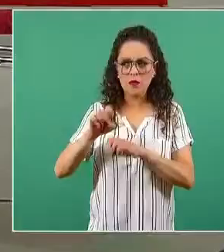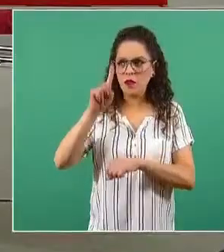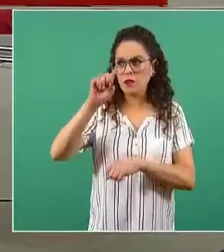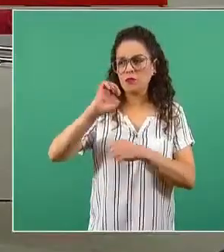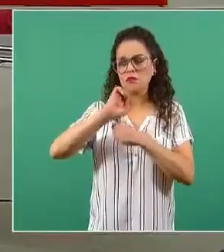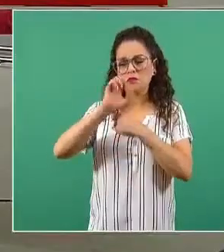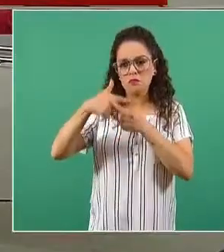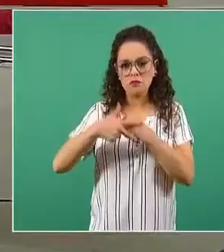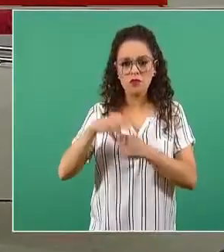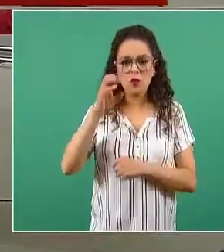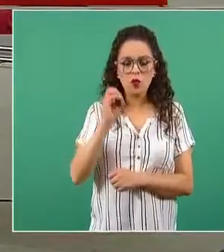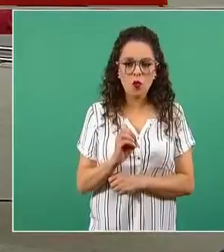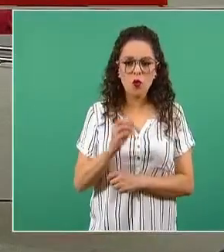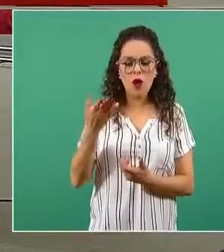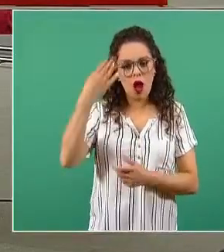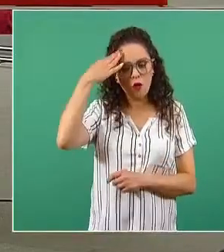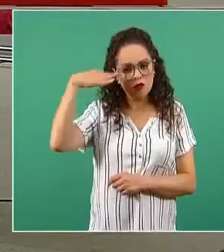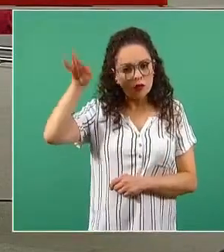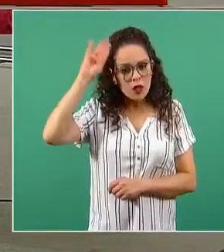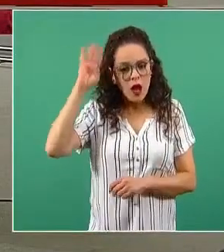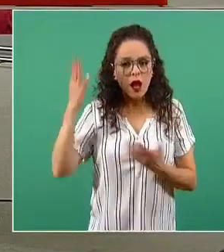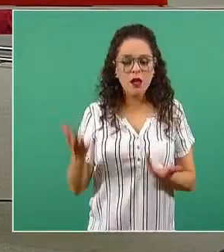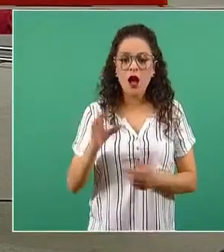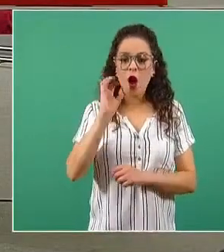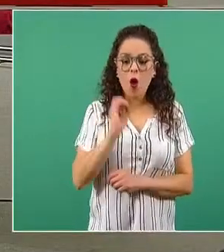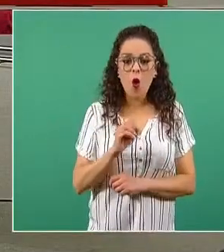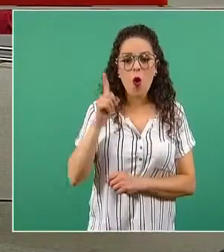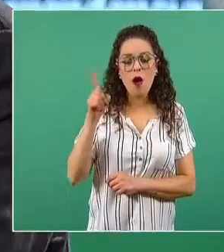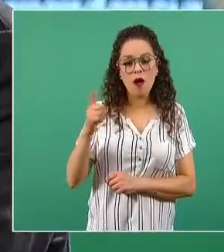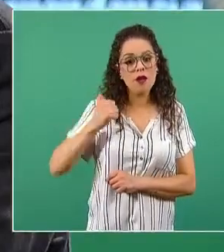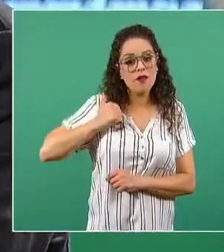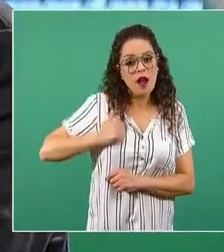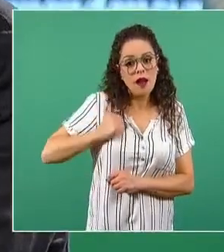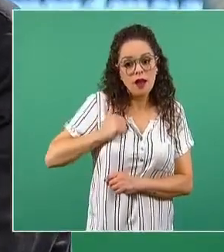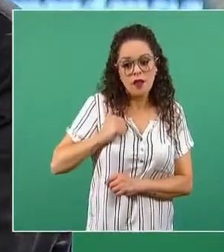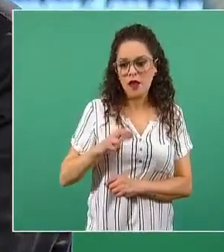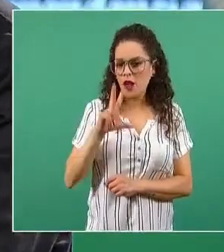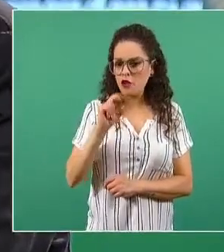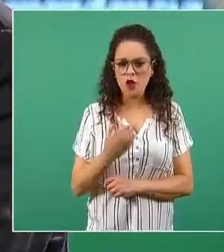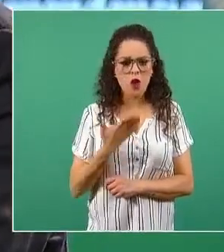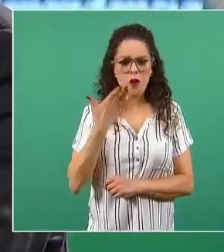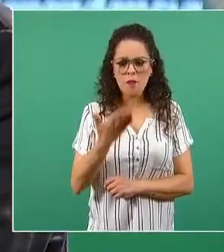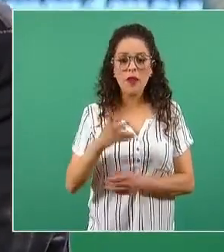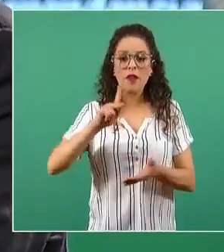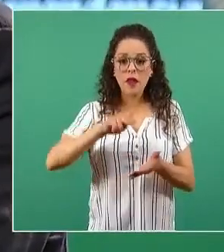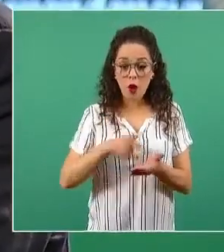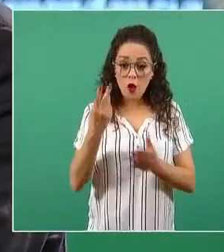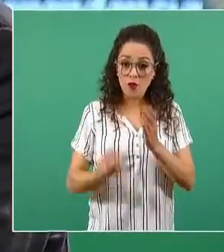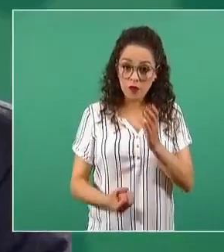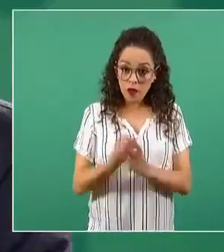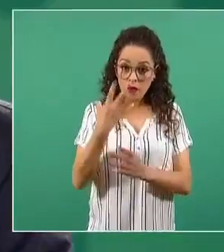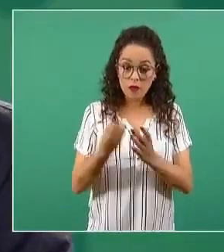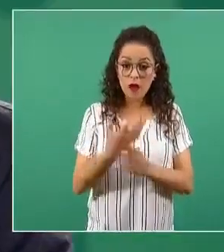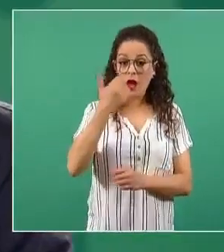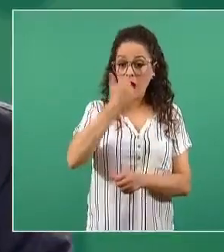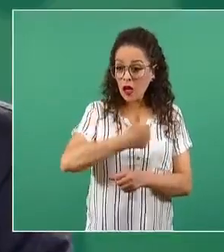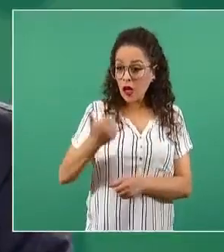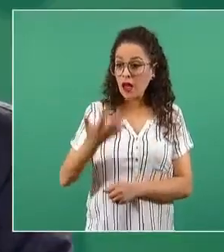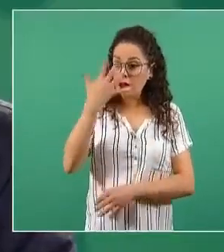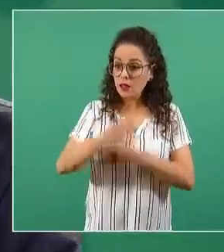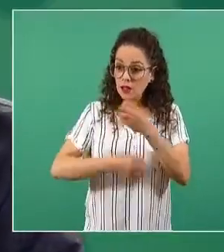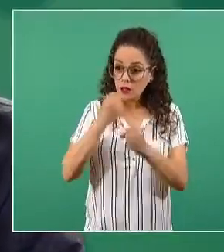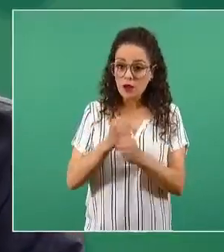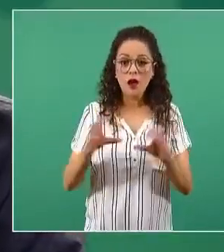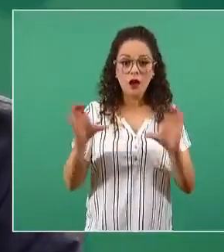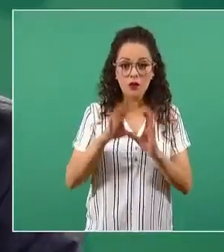la de Australia, por poner algunos ejemplos, o la de Canadá, no piden que se renueve el registro sanitario cada 5 años como ocurría en